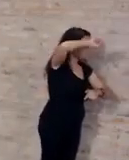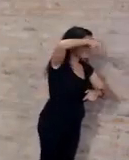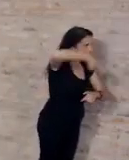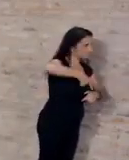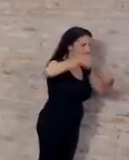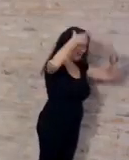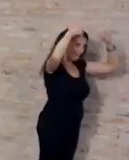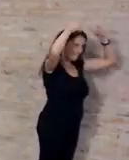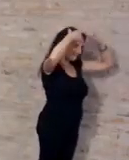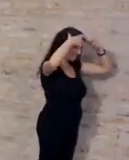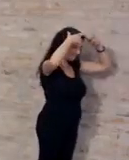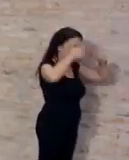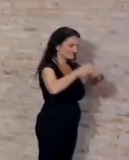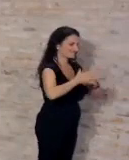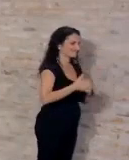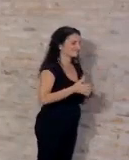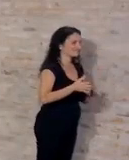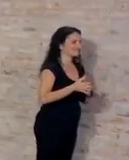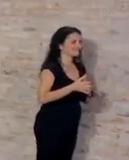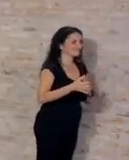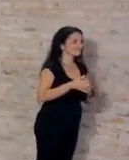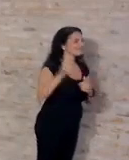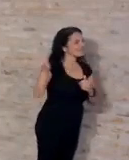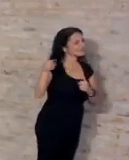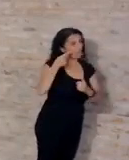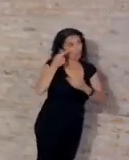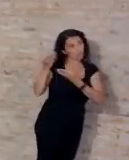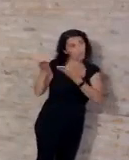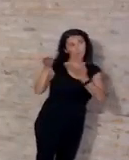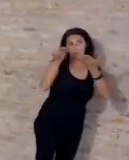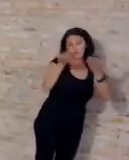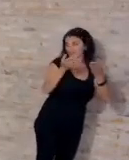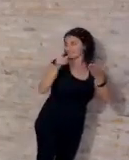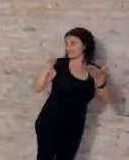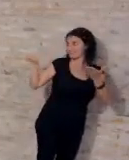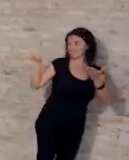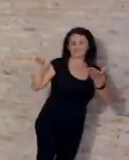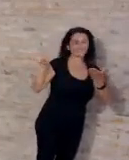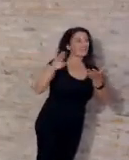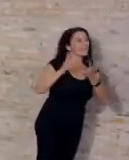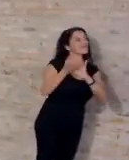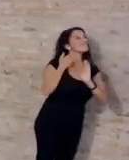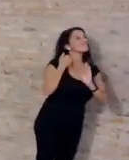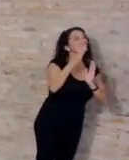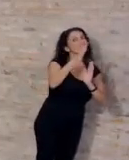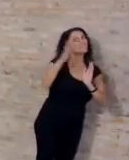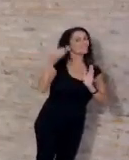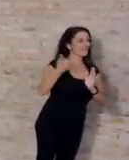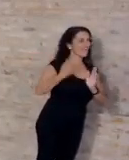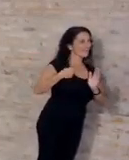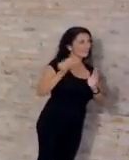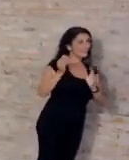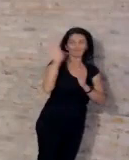que se los voy a mostrar y que lo recomiendo muchísimo yo lo saqué de la biblioteca